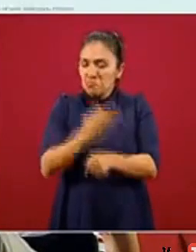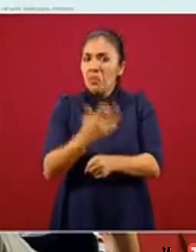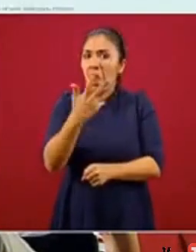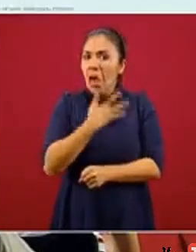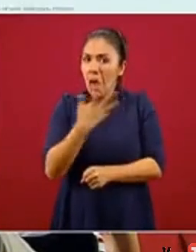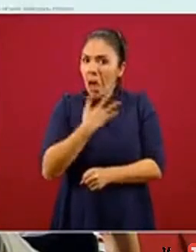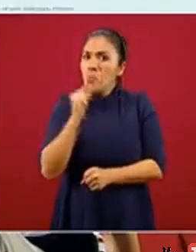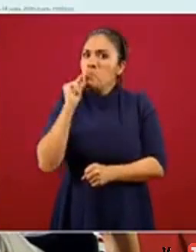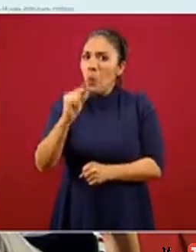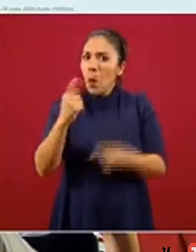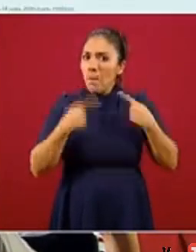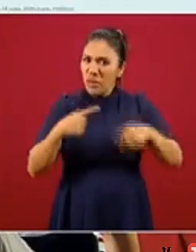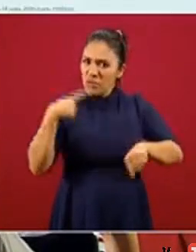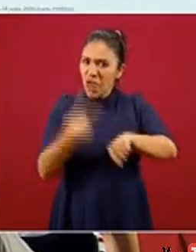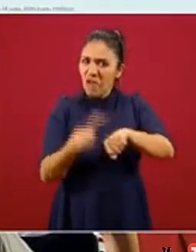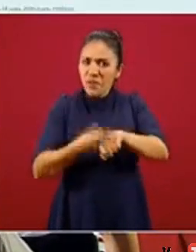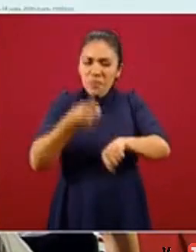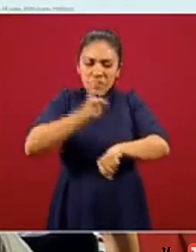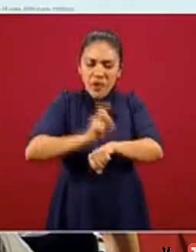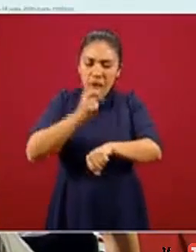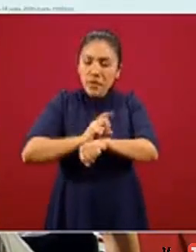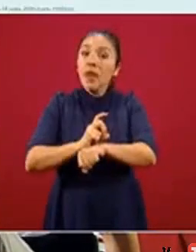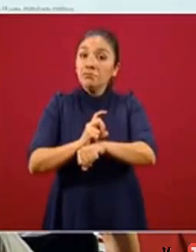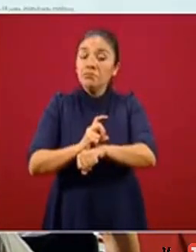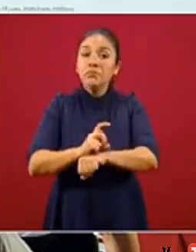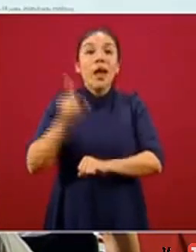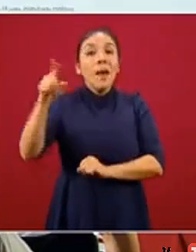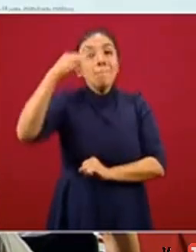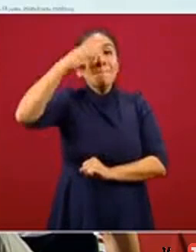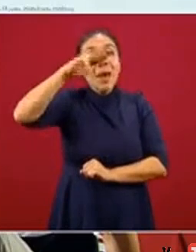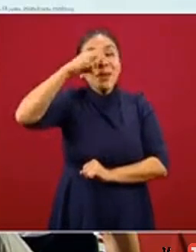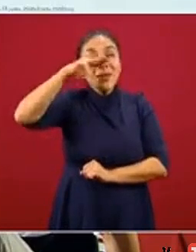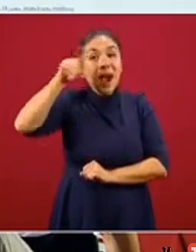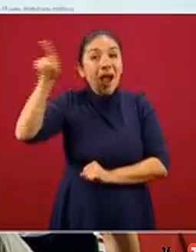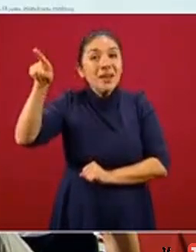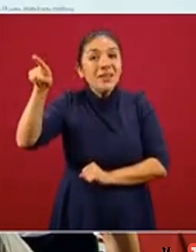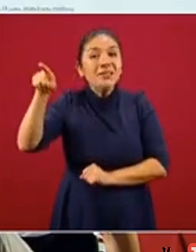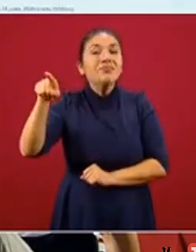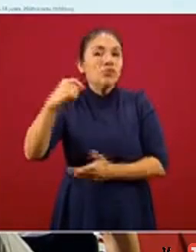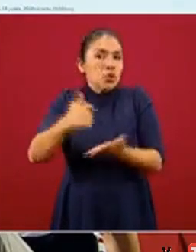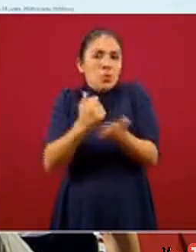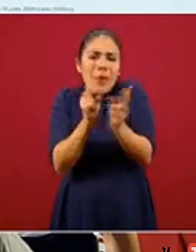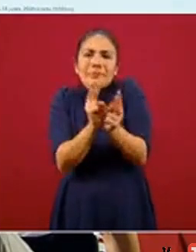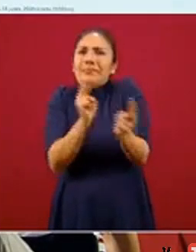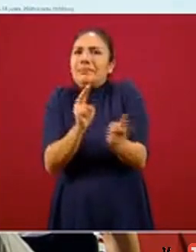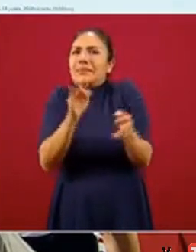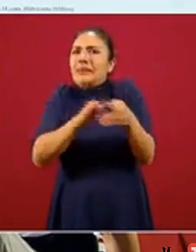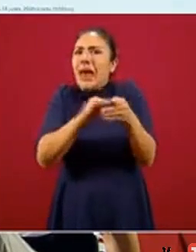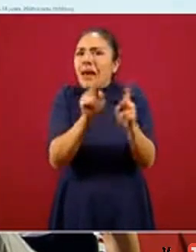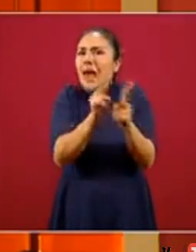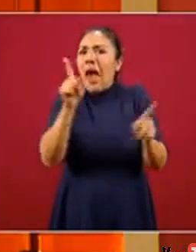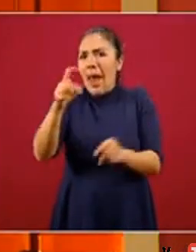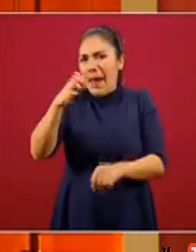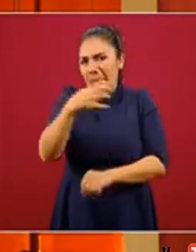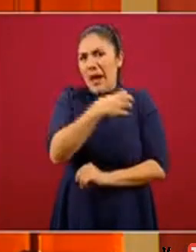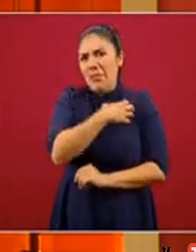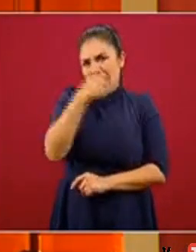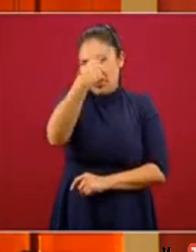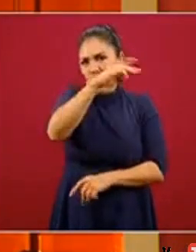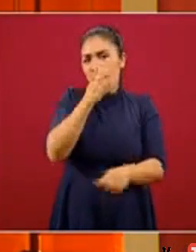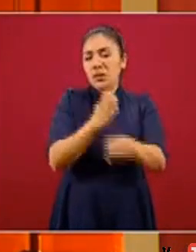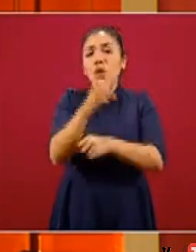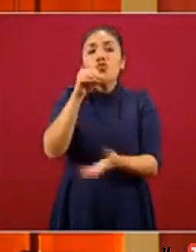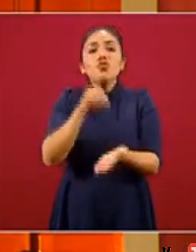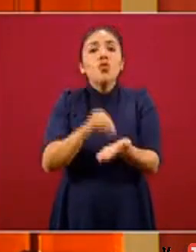pocos casos cada día. Mexicali, una ciudad vecina, que es la capital del estado, todavía